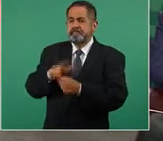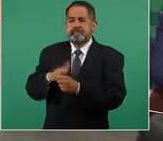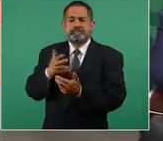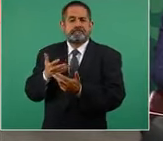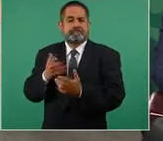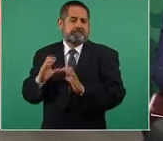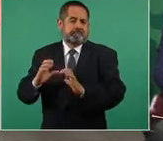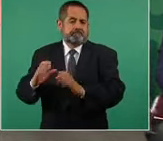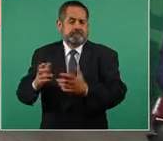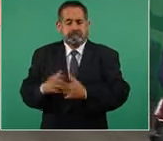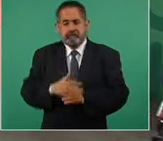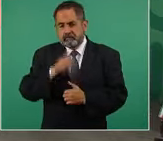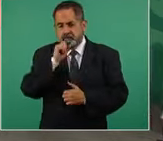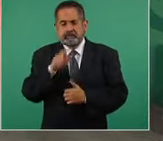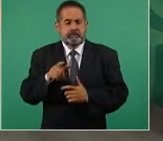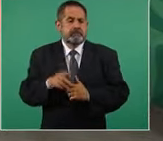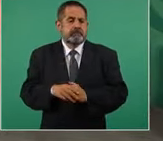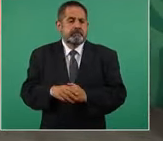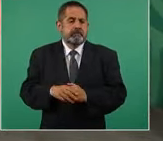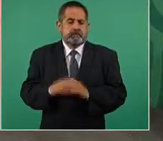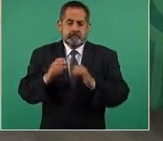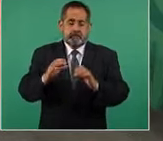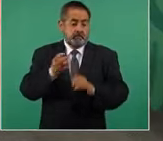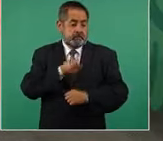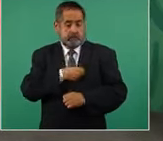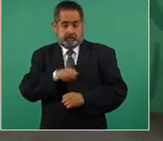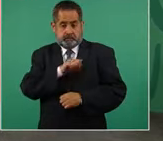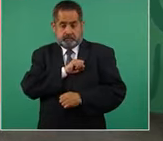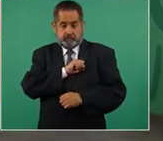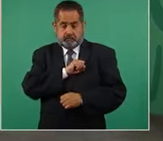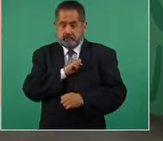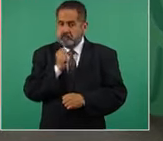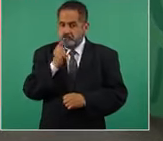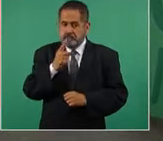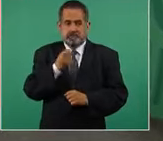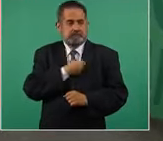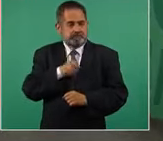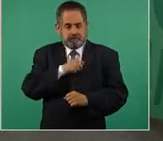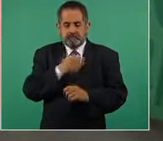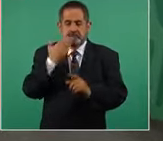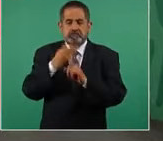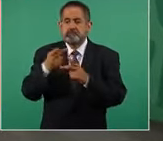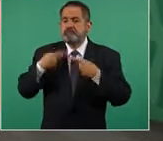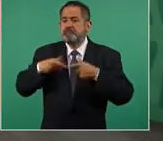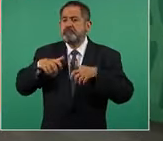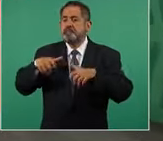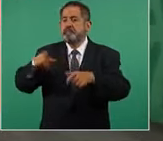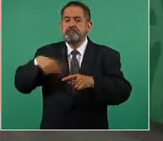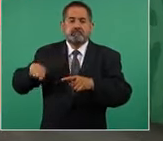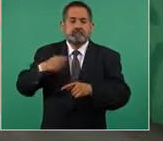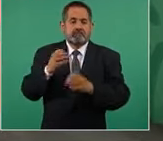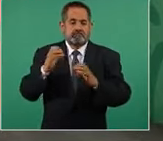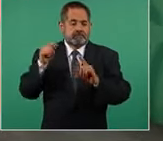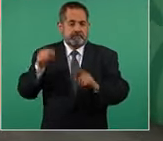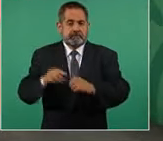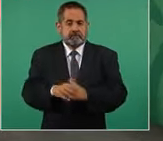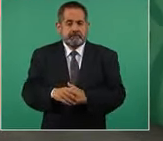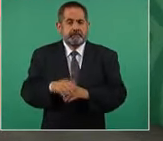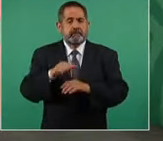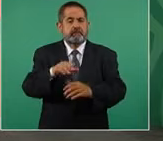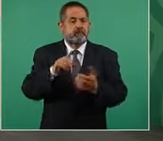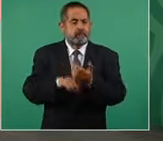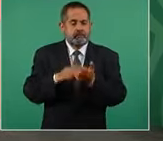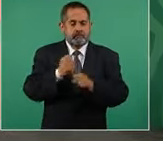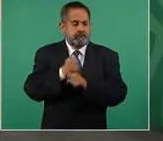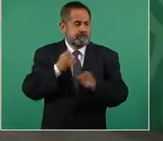y que se cuide la salud de la gente, del pueblo. Acerca de lo de las